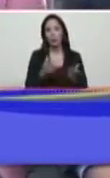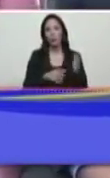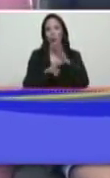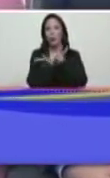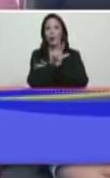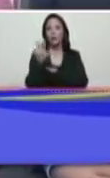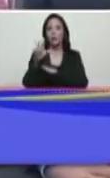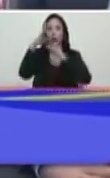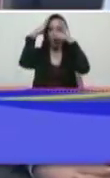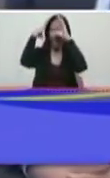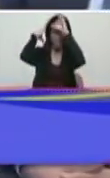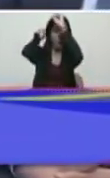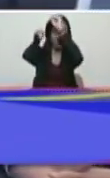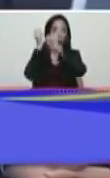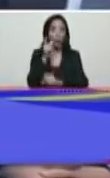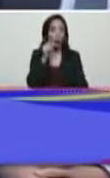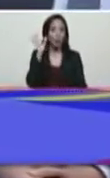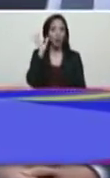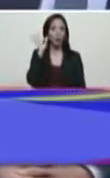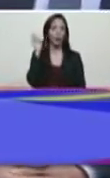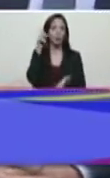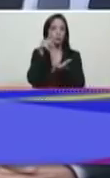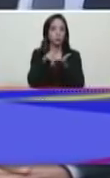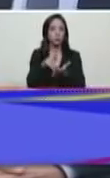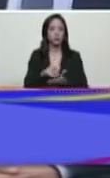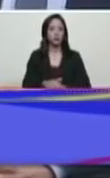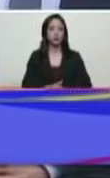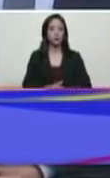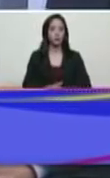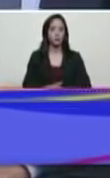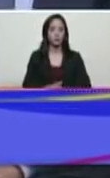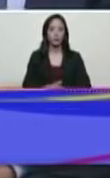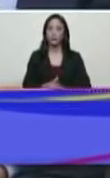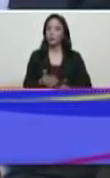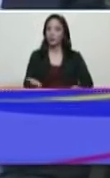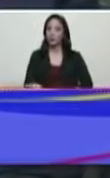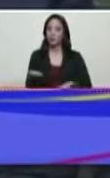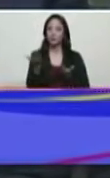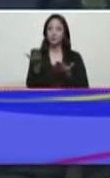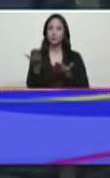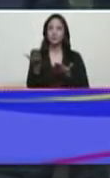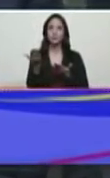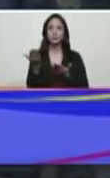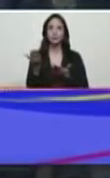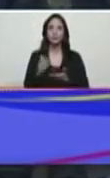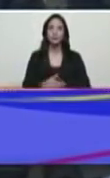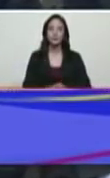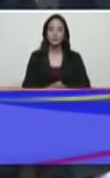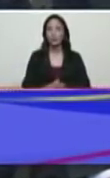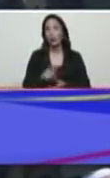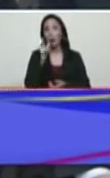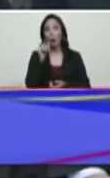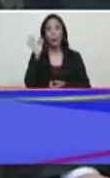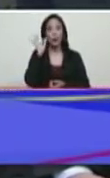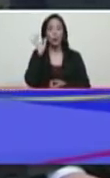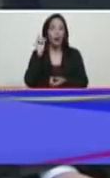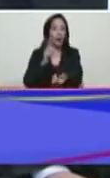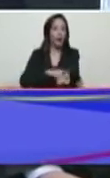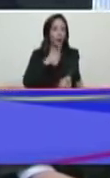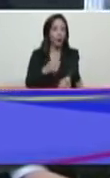23 embajadores presentes. Hermanos embajadores, hermanas